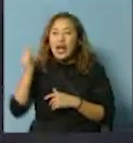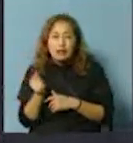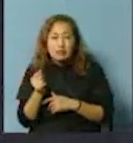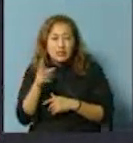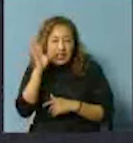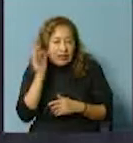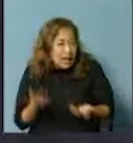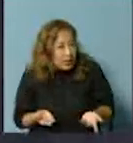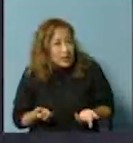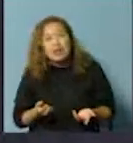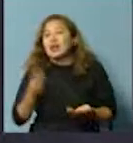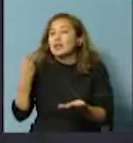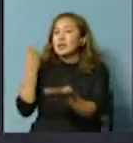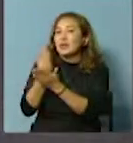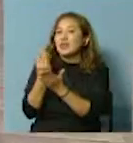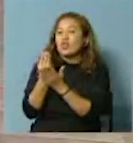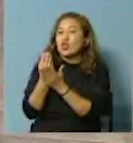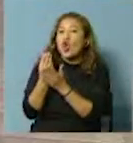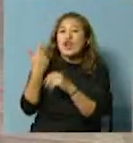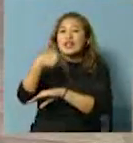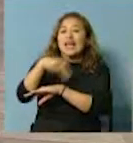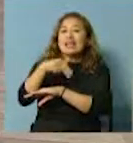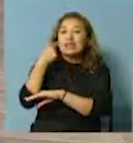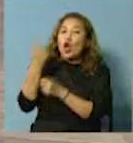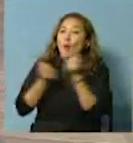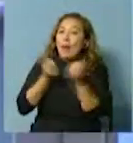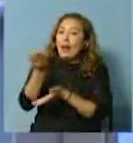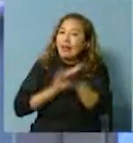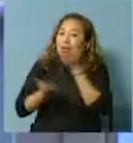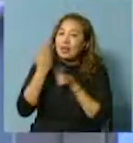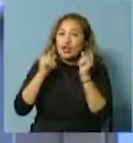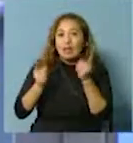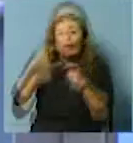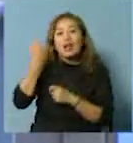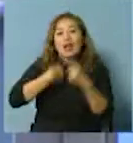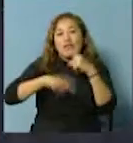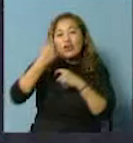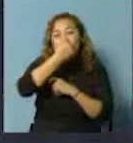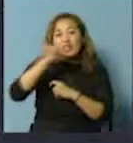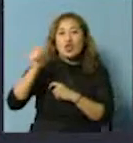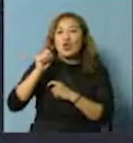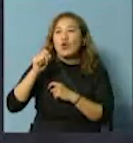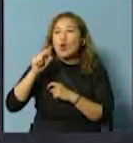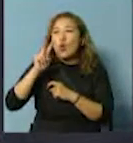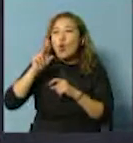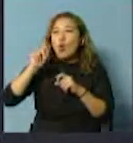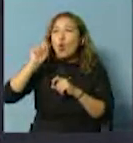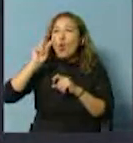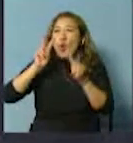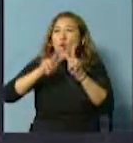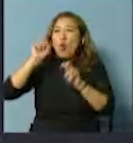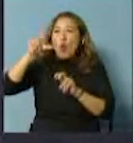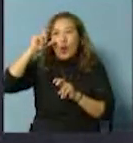vilca y que era representante de los tóxicos para exactamente y después el frente patriótico con walter villegas algunos